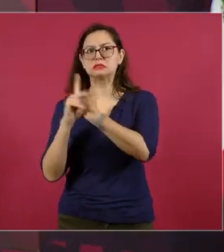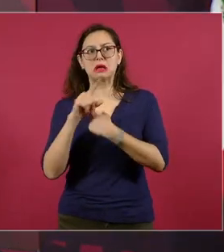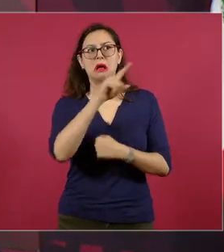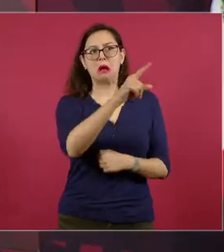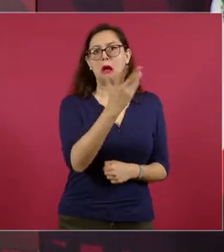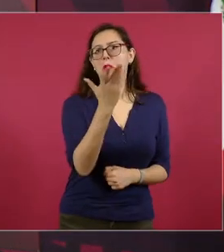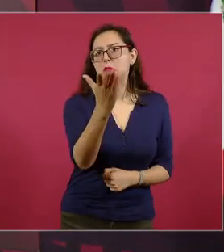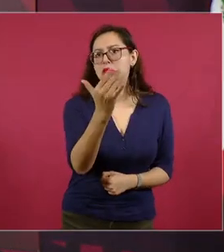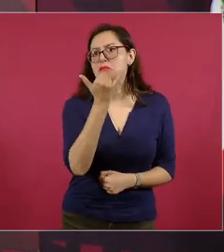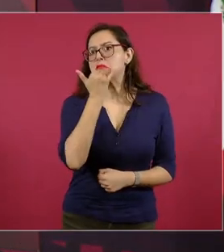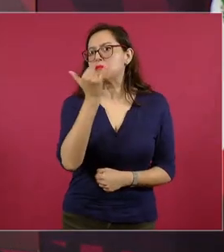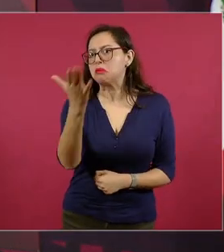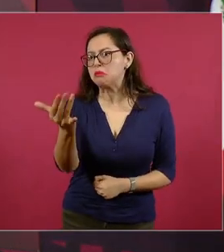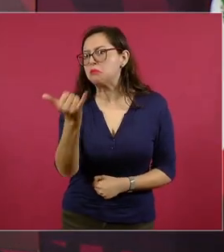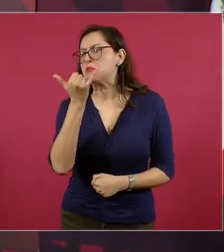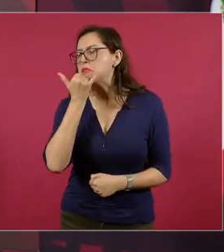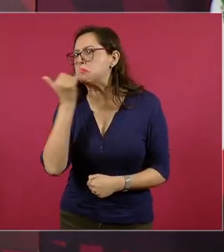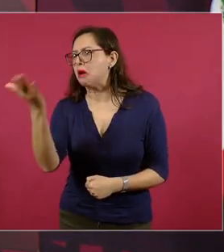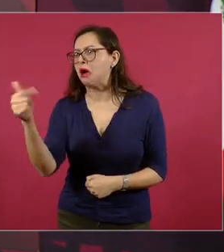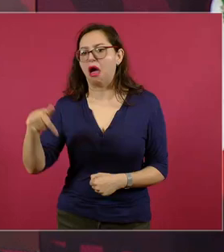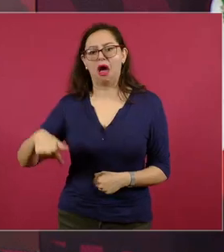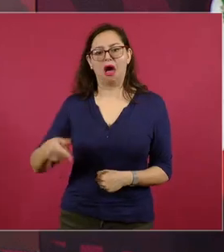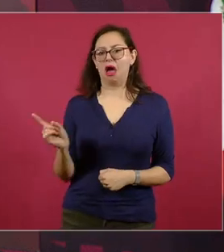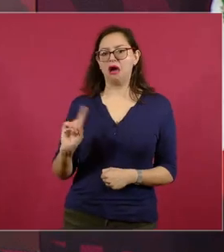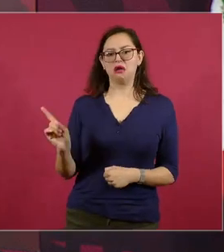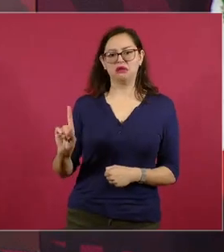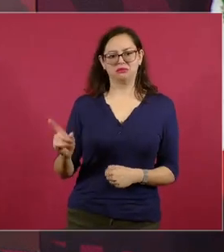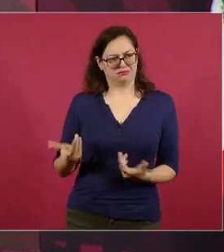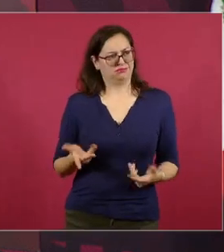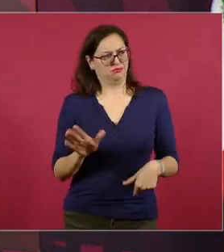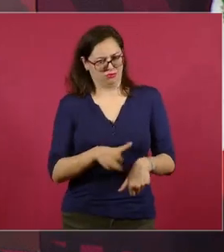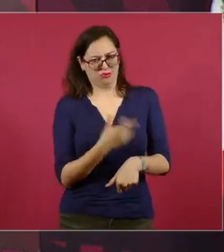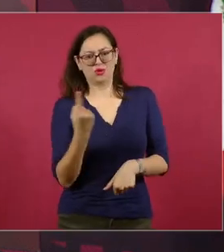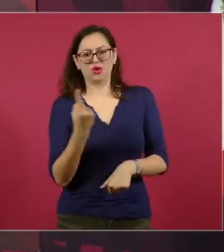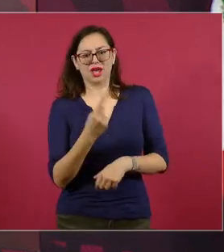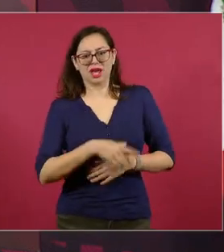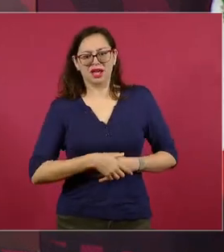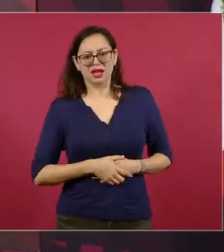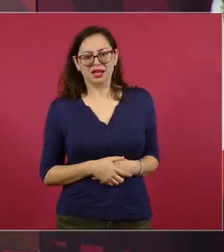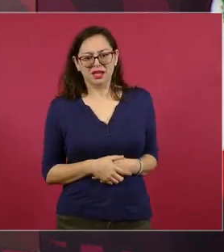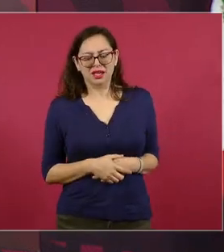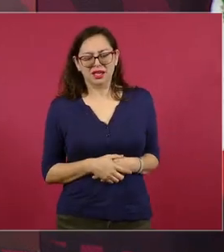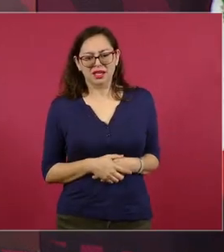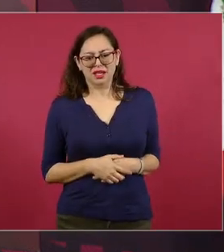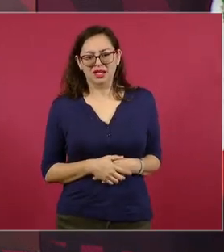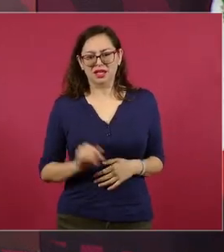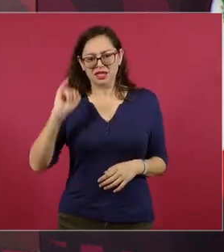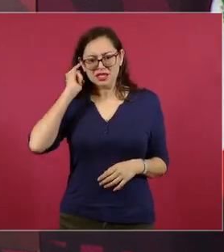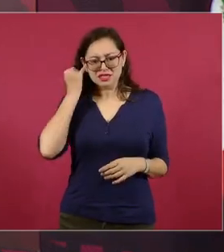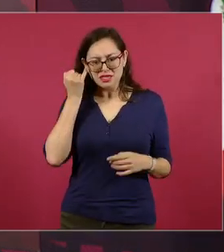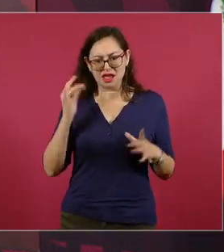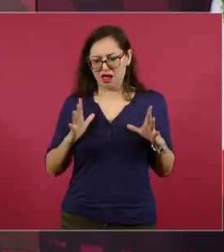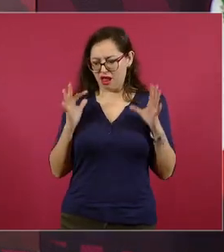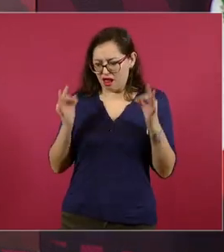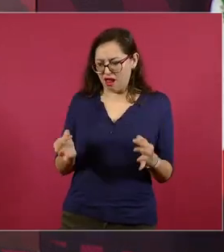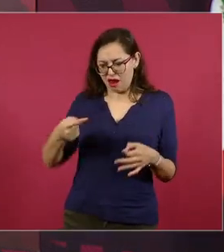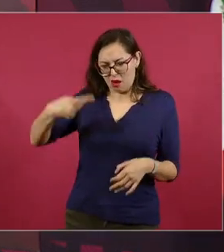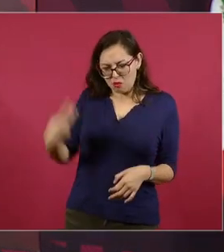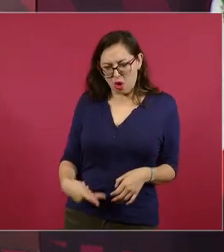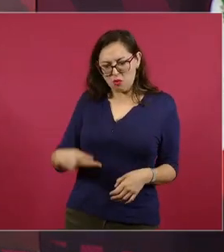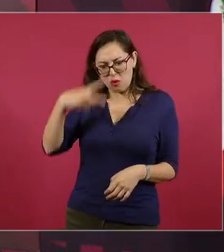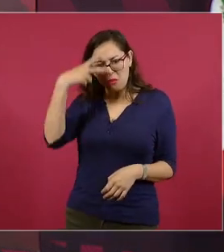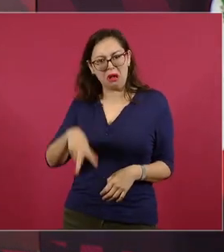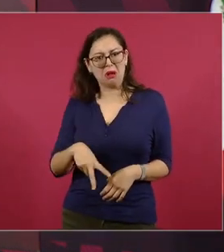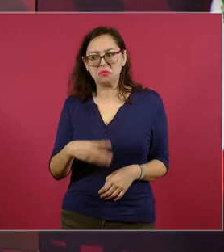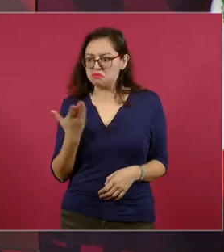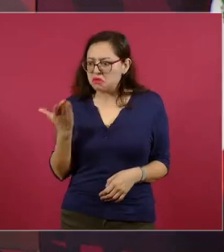en otros casos. ¿Por qué con los pueblos originarios de México no? Nosotros,